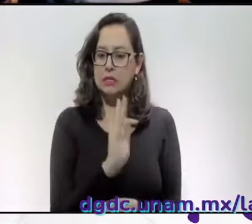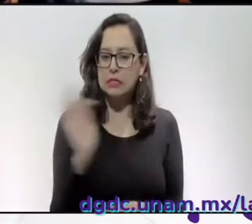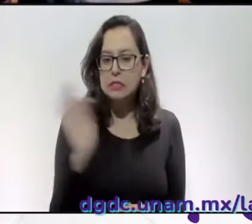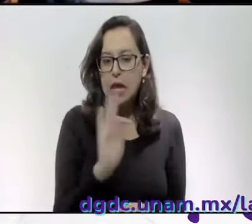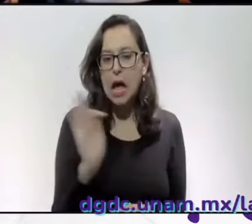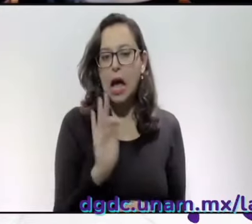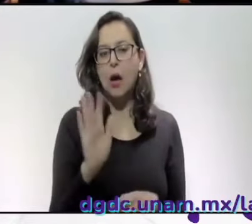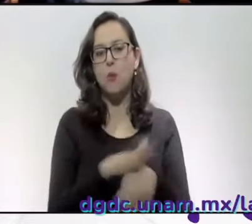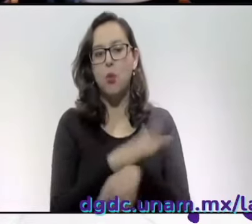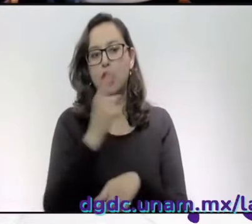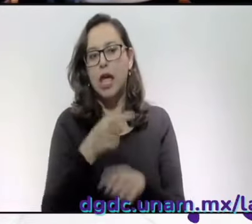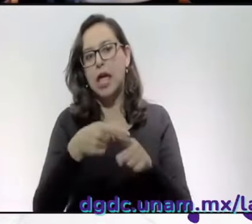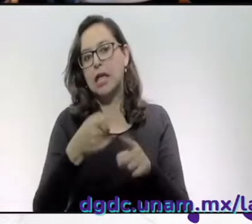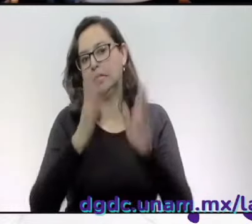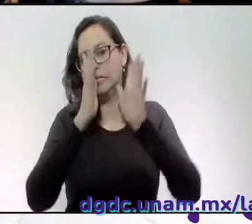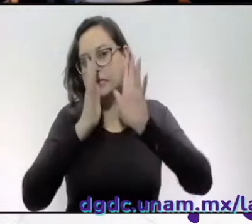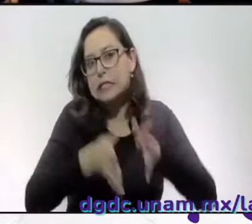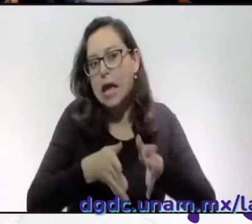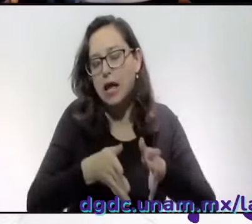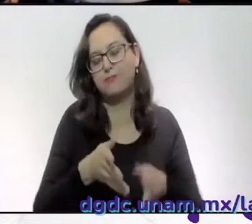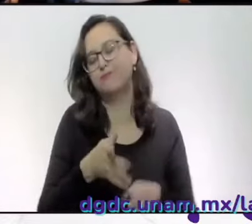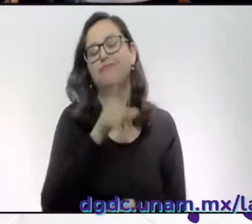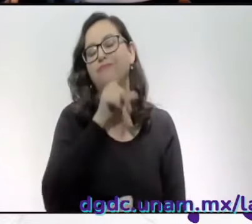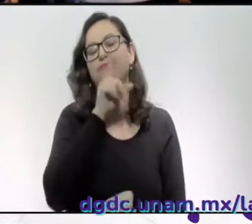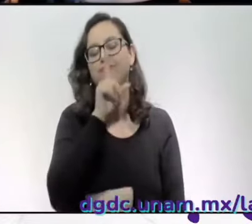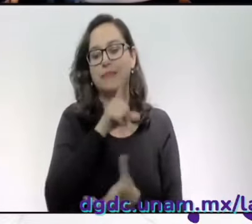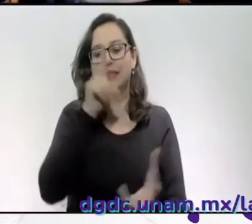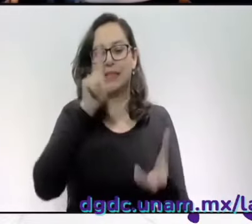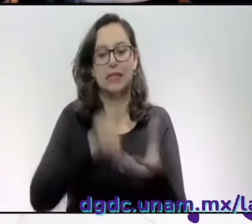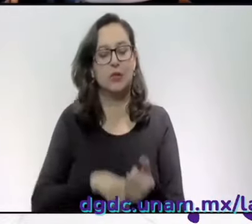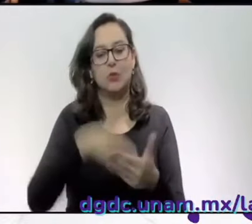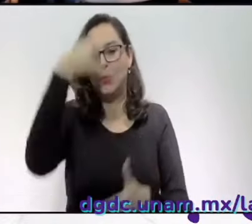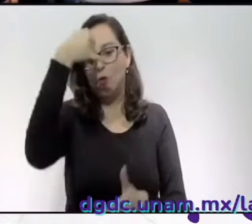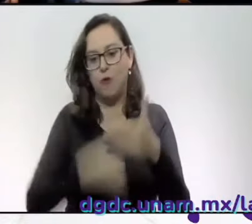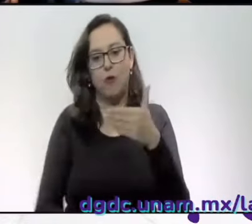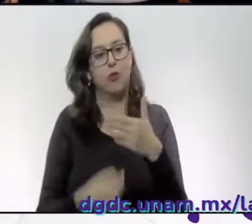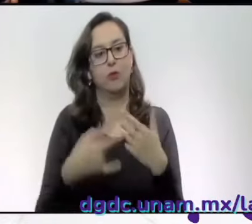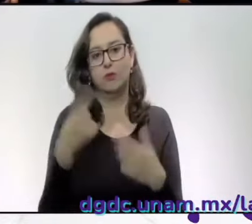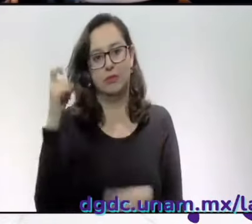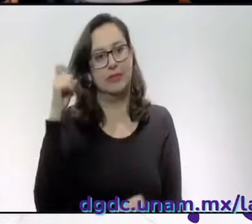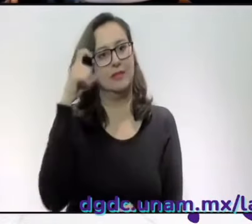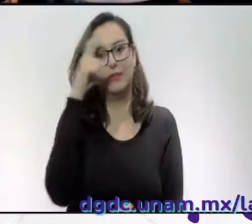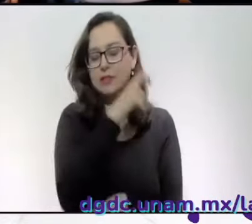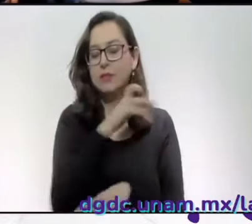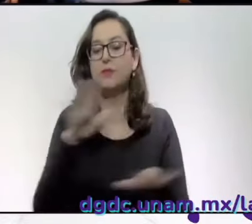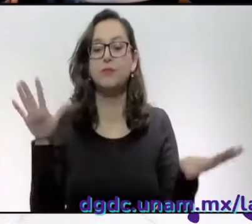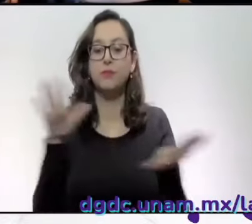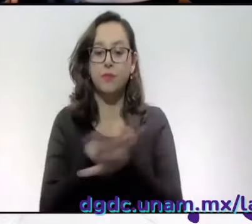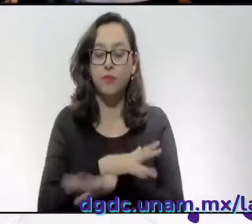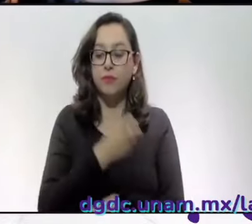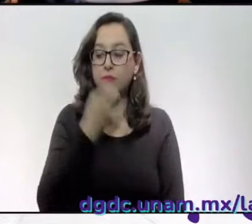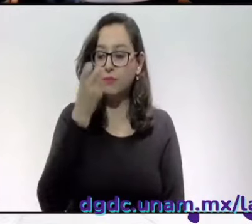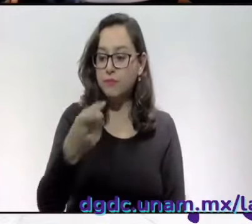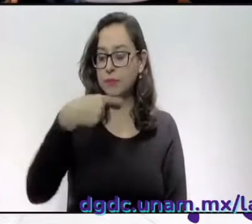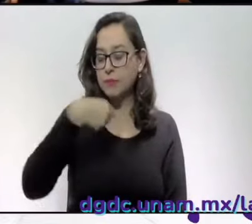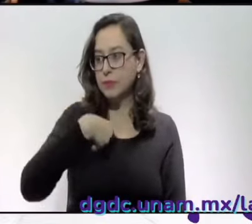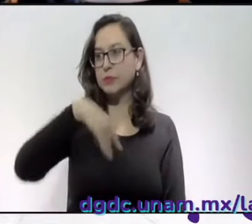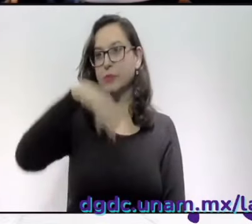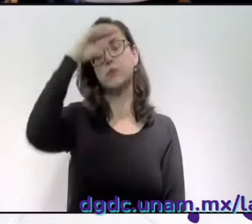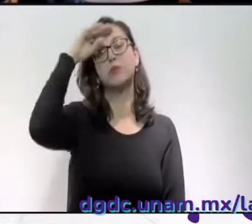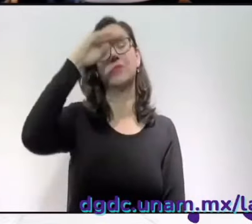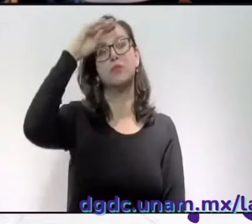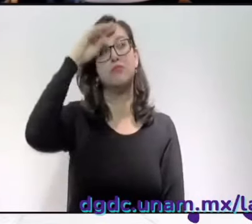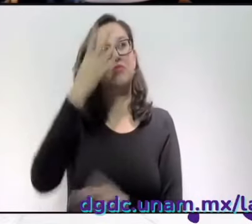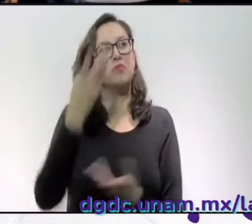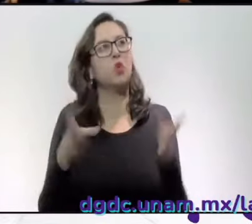ahí y ya está. Es algo que está muy arraigado y que no es tan fácil de cambiar. En ese sentido, yo, pues, ¿qué hago?